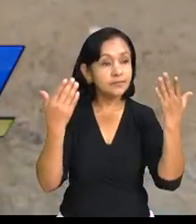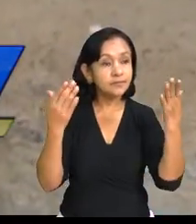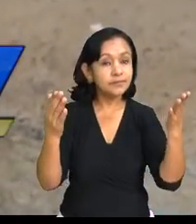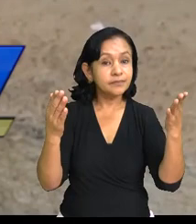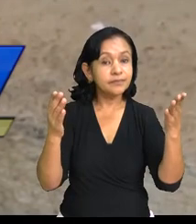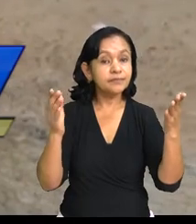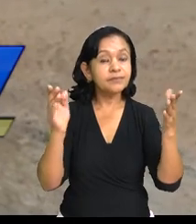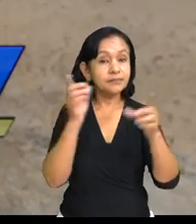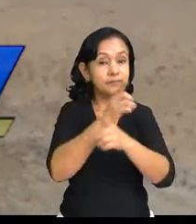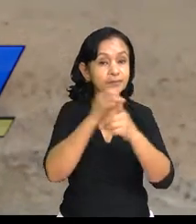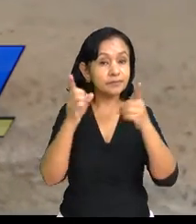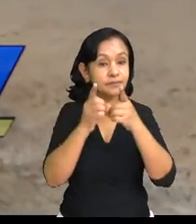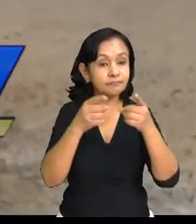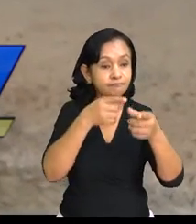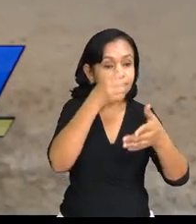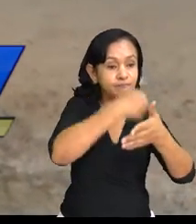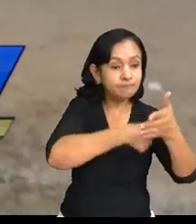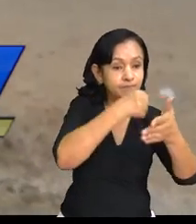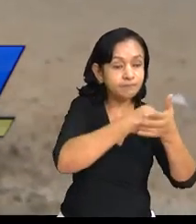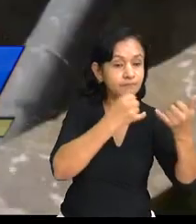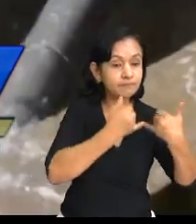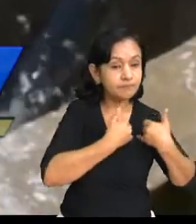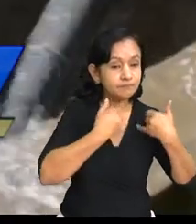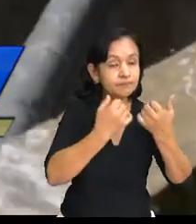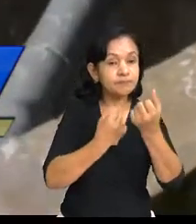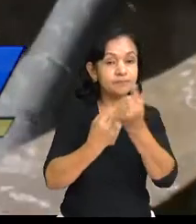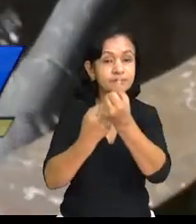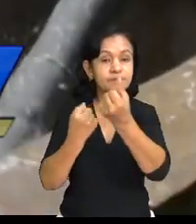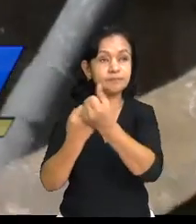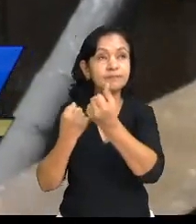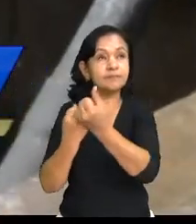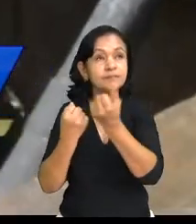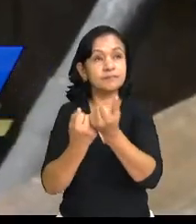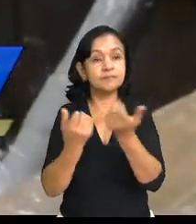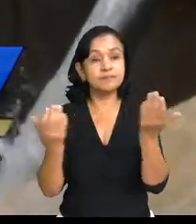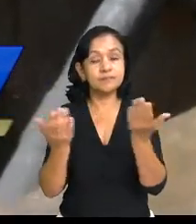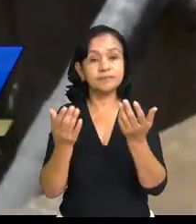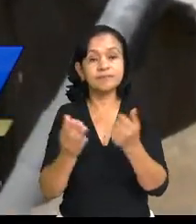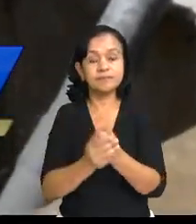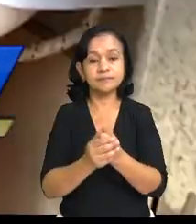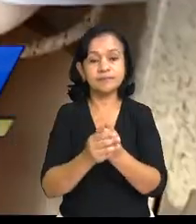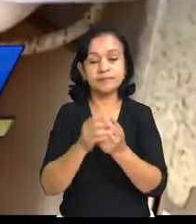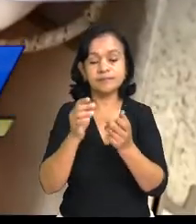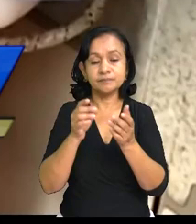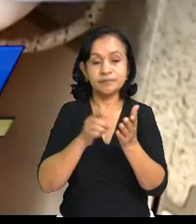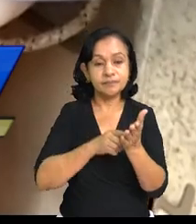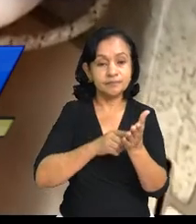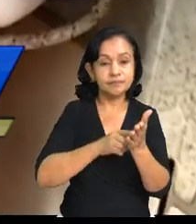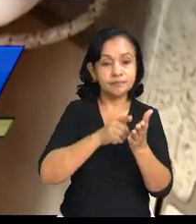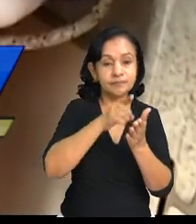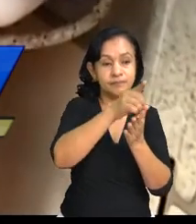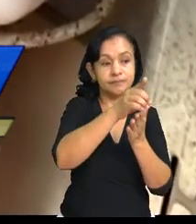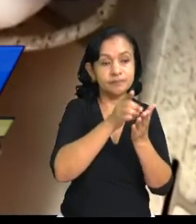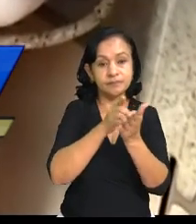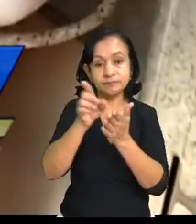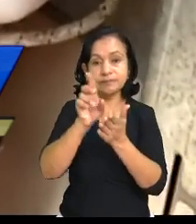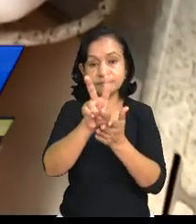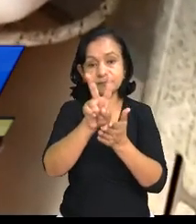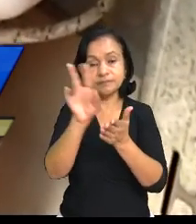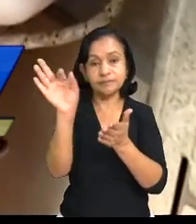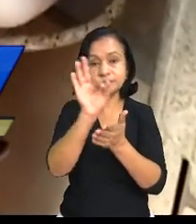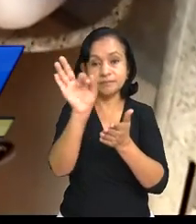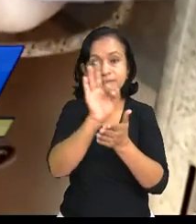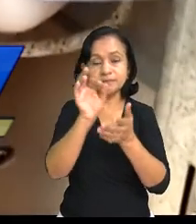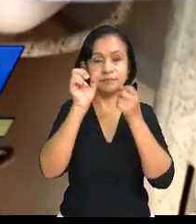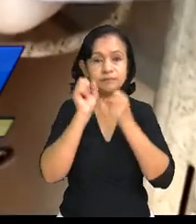nosotros nos tenemos que fortalecer institucionalmente. Ok, en dos direcciones. Sí, eso mejora. El ingeniero, por